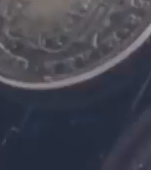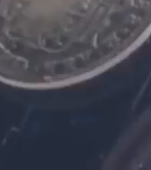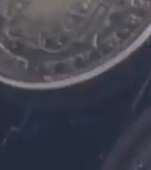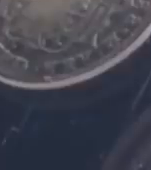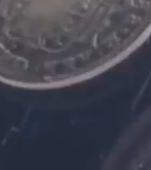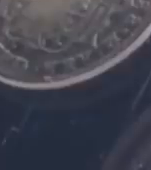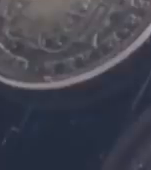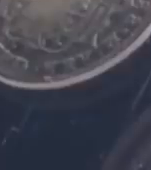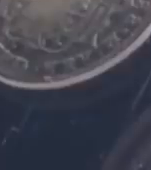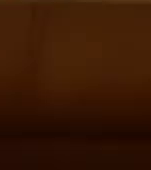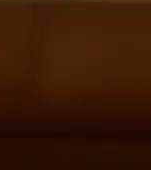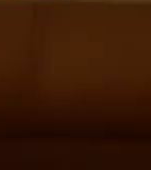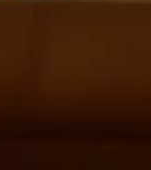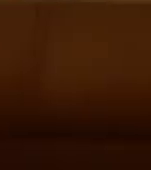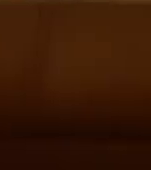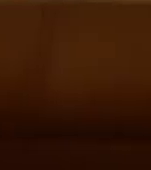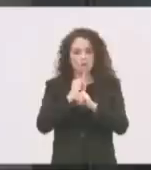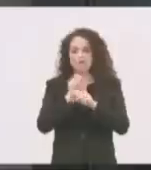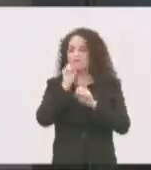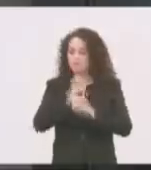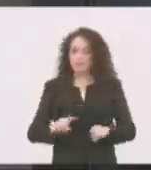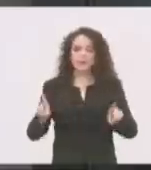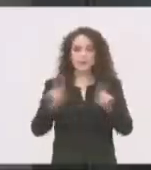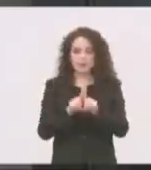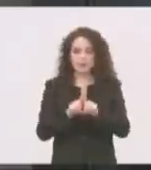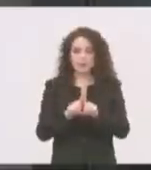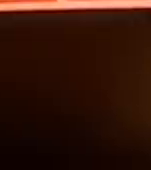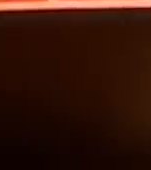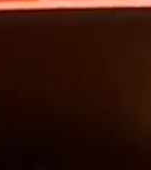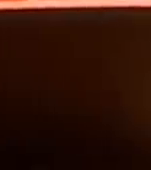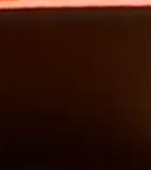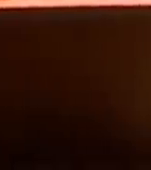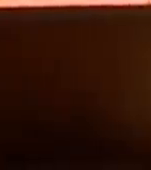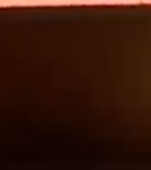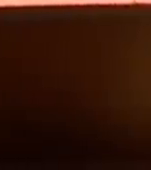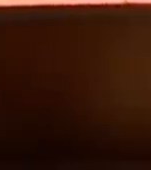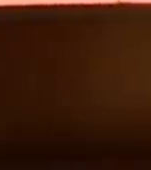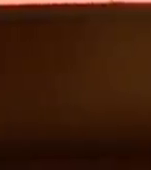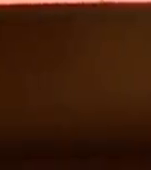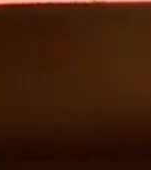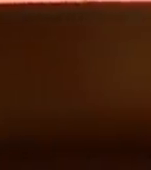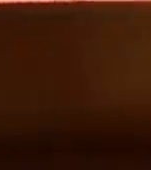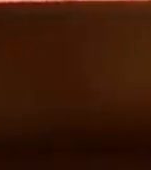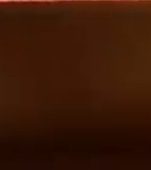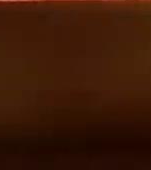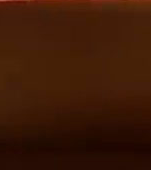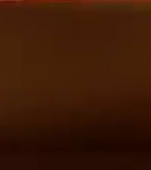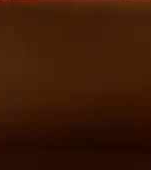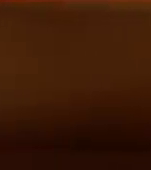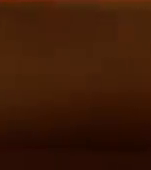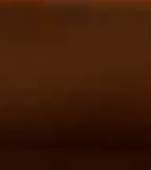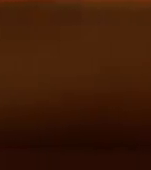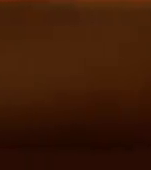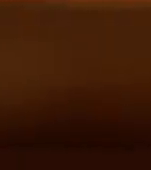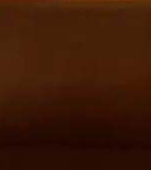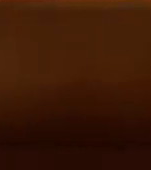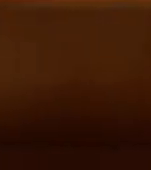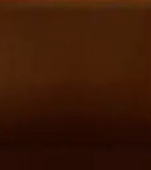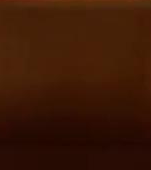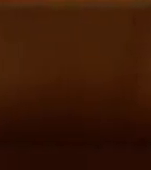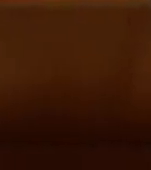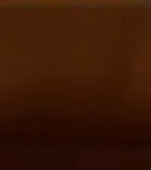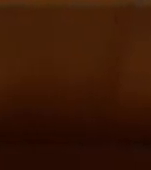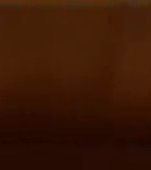acuñaciones y emisiones contemporáneas. Por último, en este espacio se exhiben diversos materiales didácticos en torno al dinero,